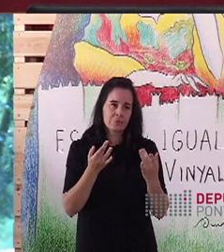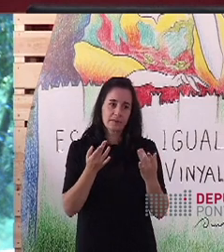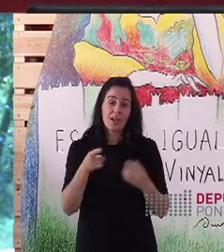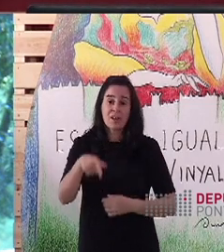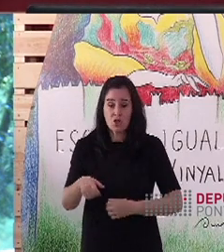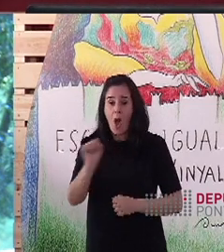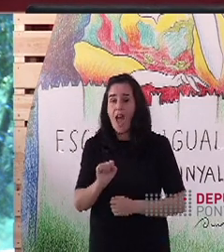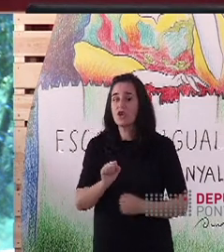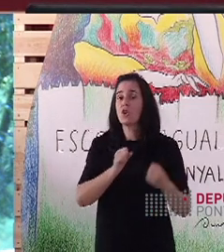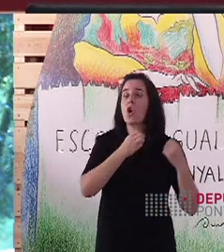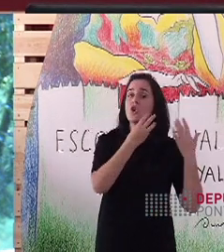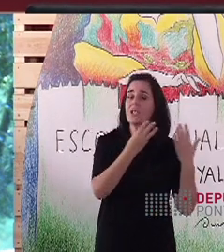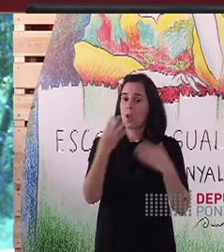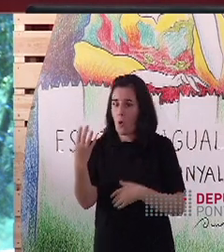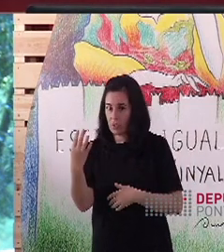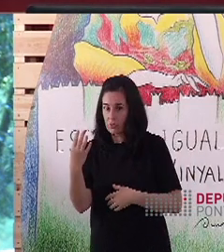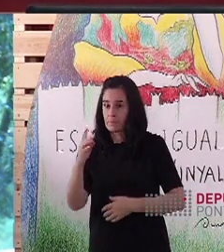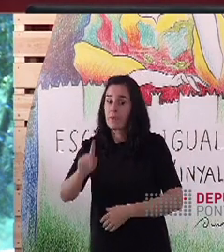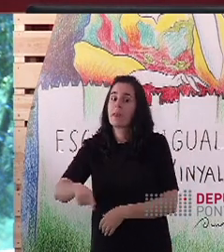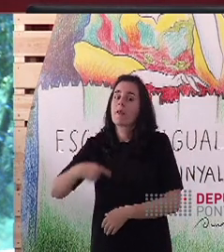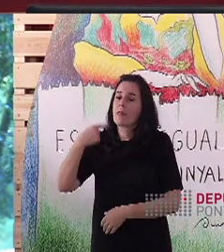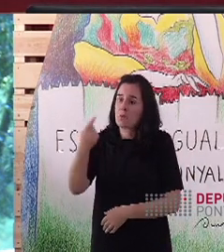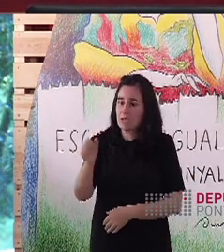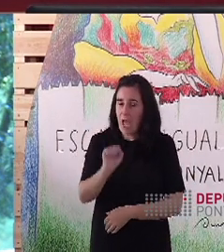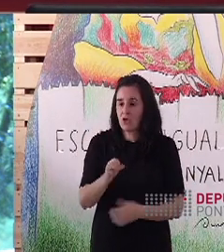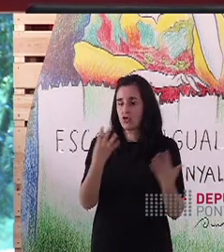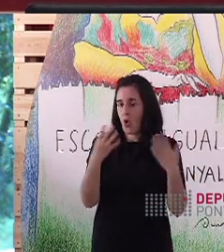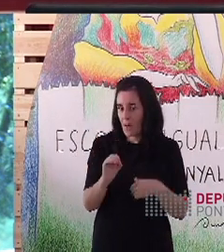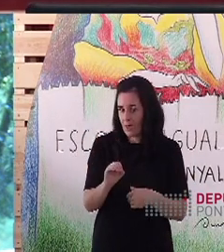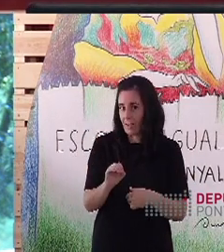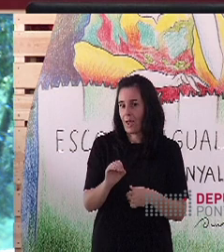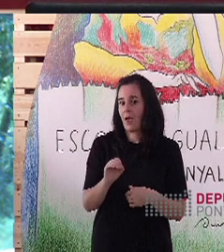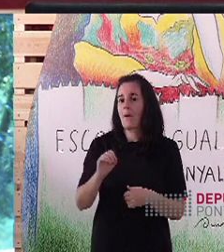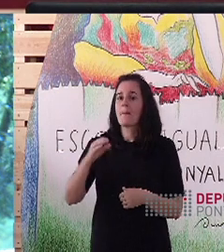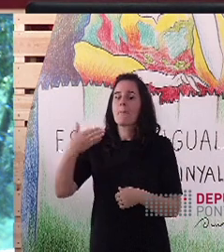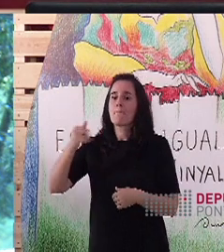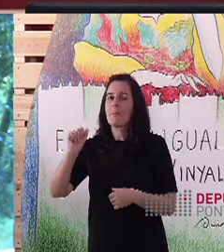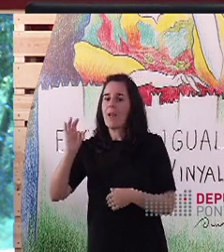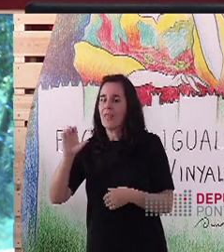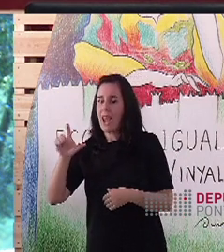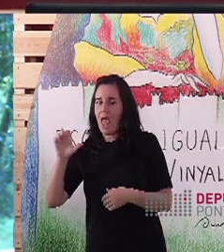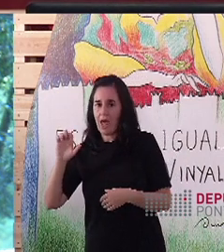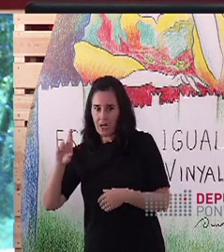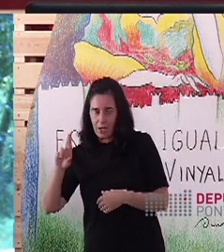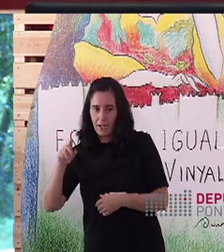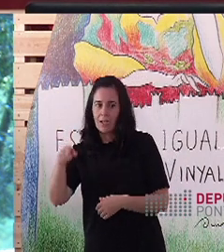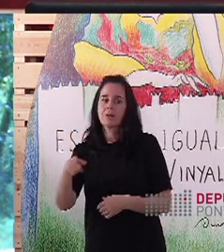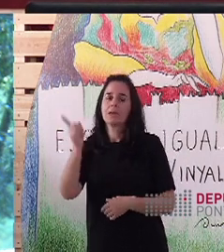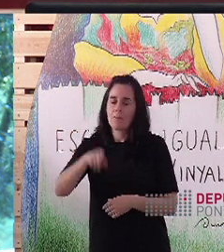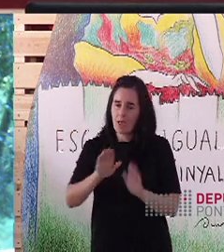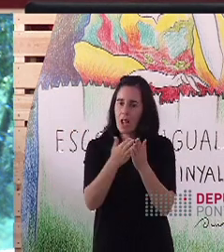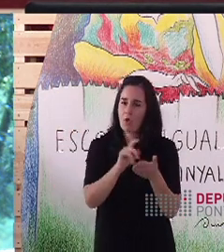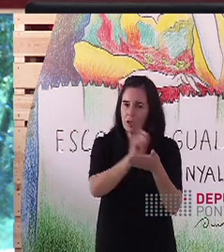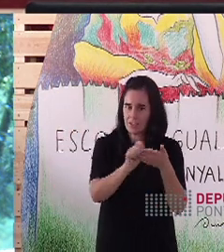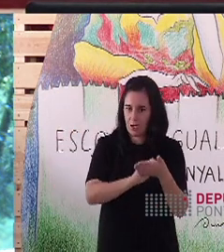1990, Judy Butler va a escribir un libro que va a ser extraordinariamente influyente, que se llama El género en disputa.